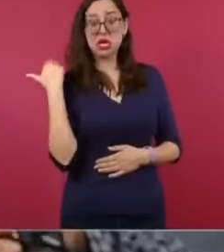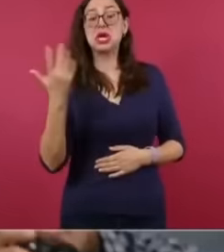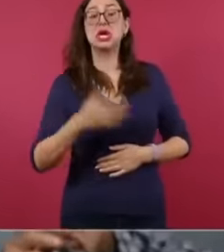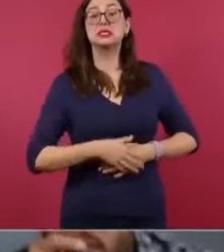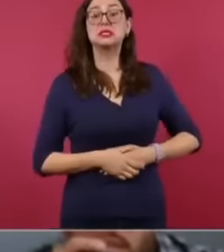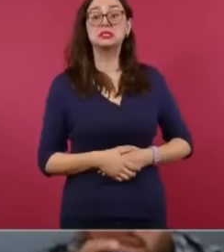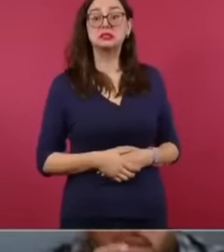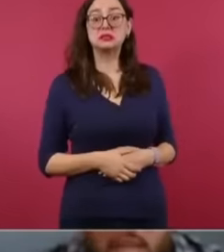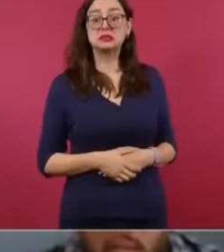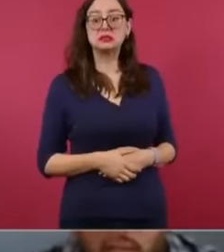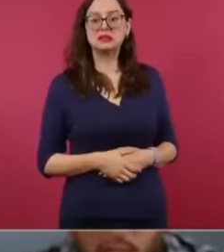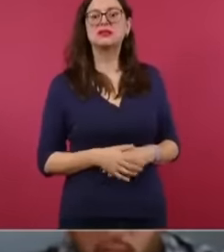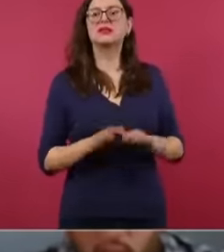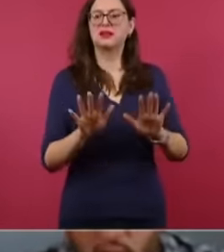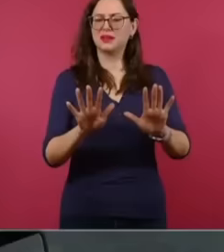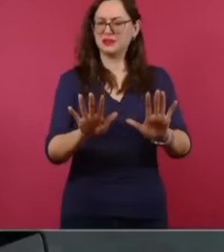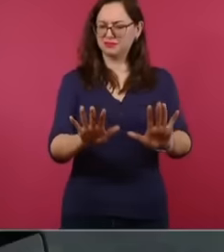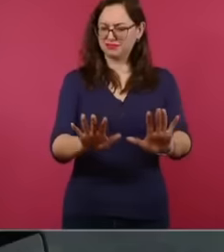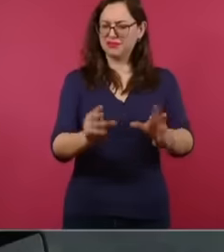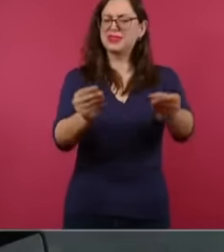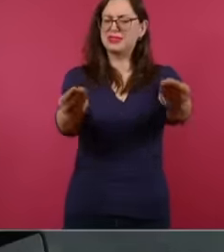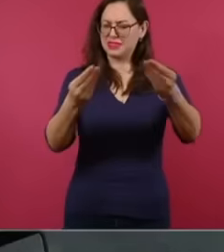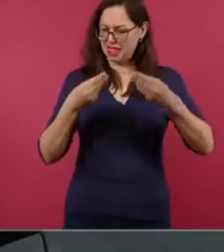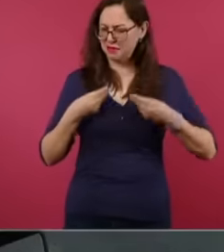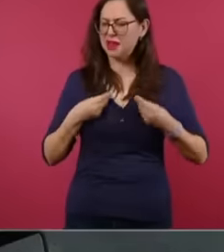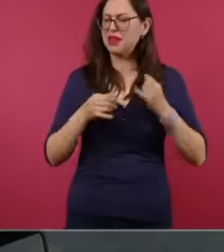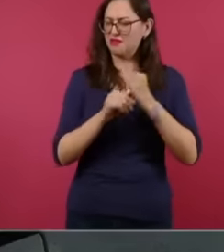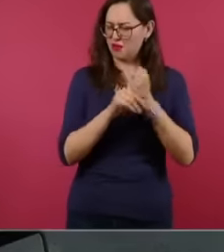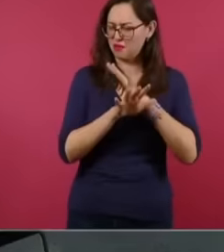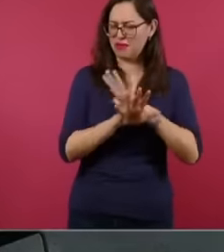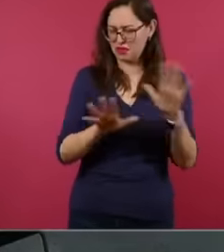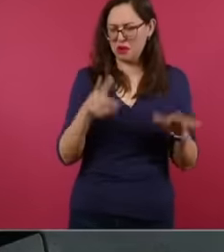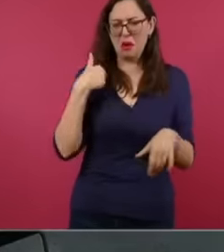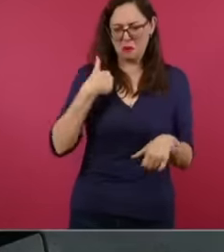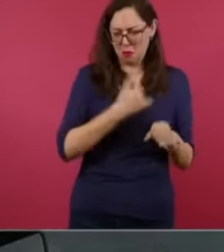esta empresa. Déjanos la información. Ese es uno. Y